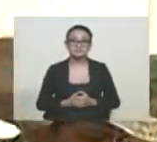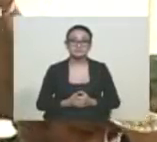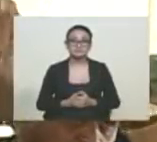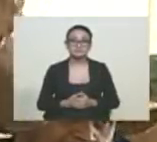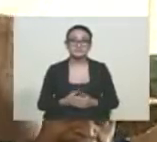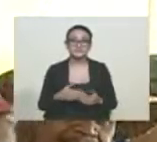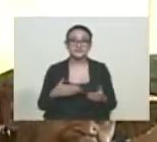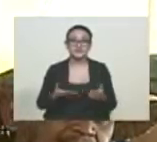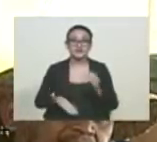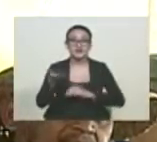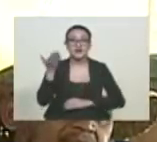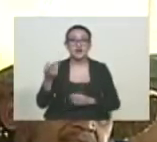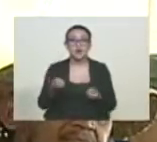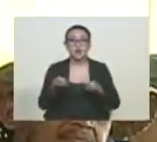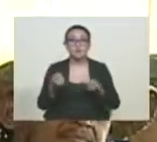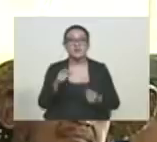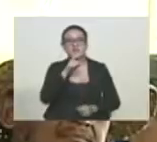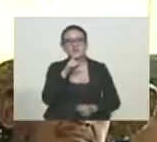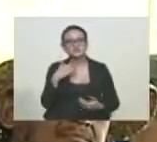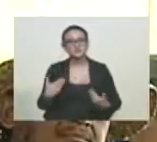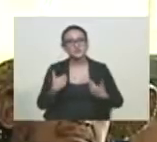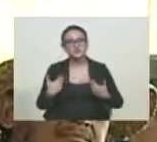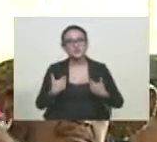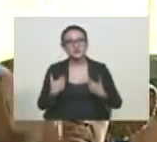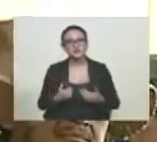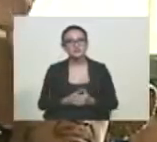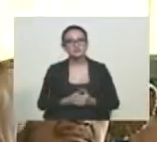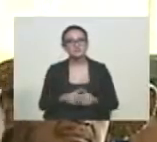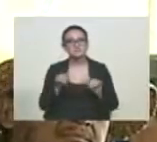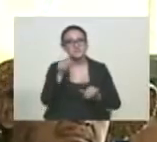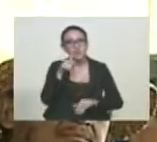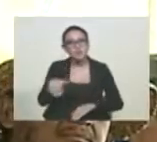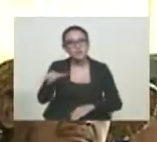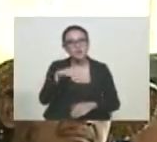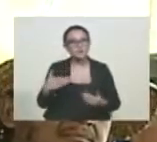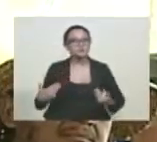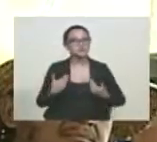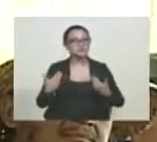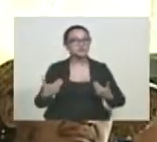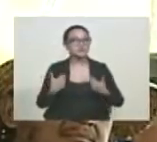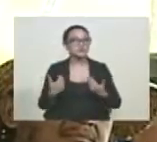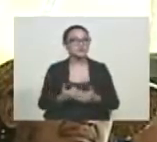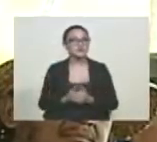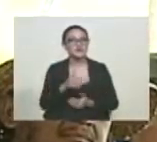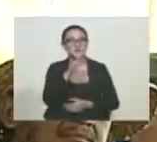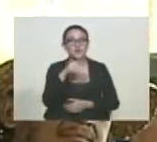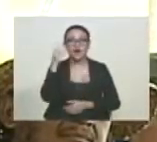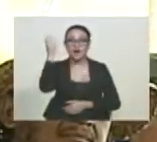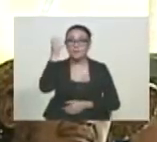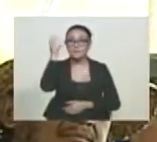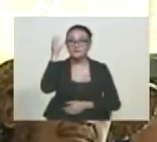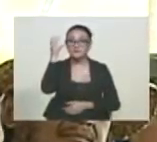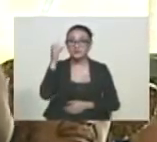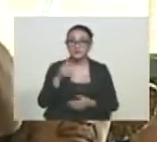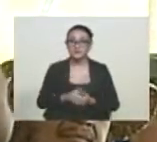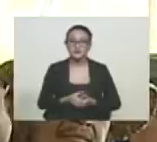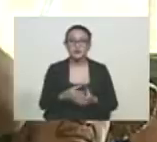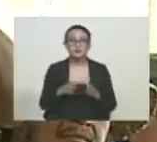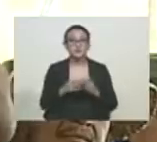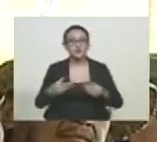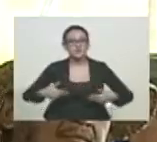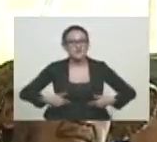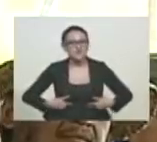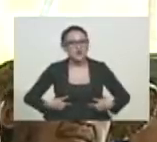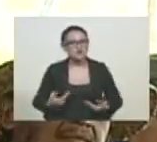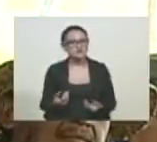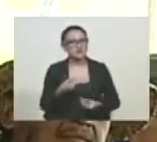económica. ¿Y quiénes sufren? Es el pueblo que ya no tiene capacidad. Todos los esfuerzos